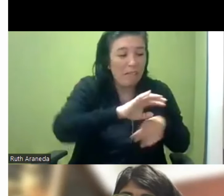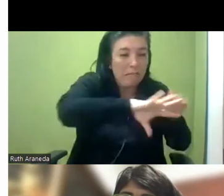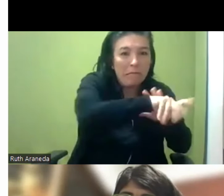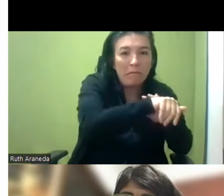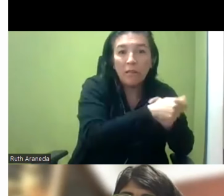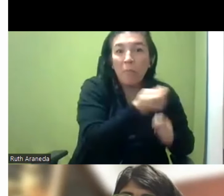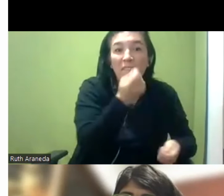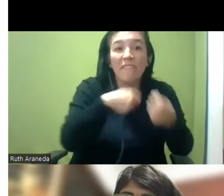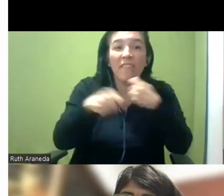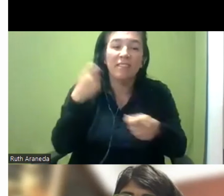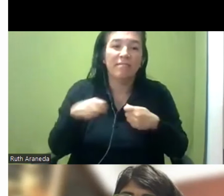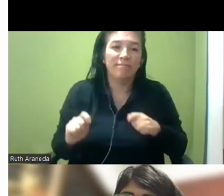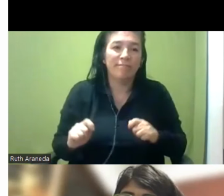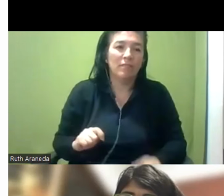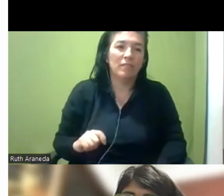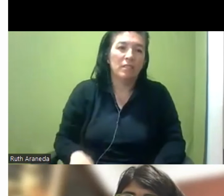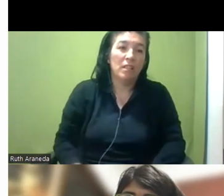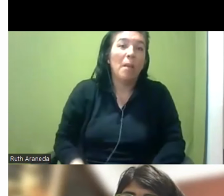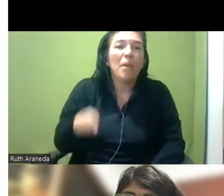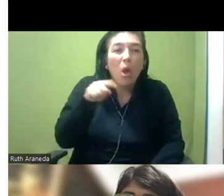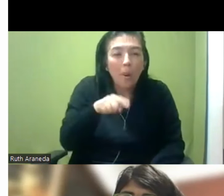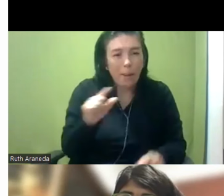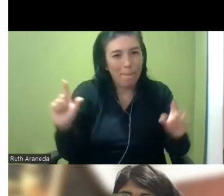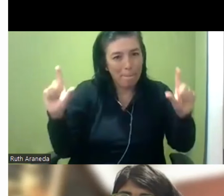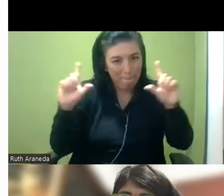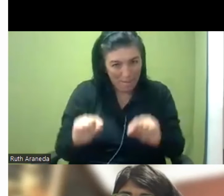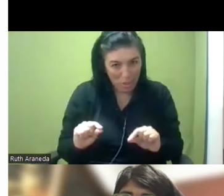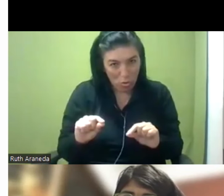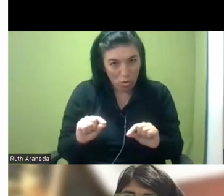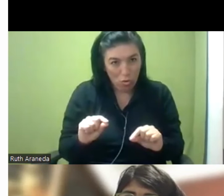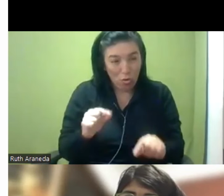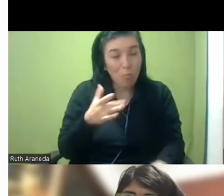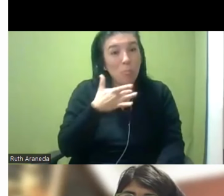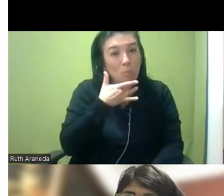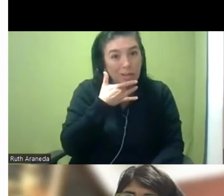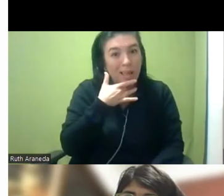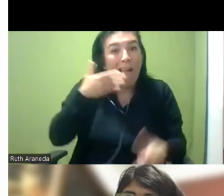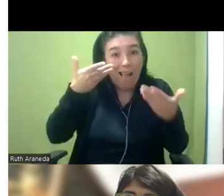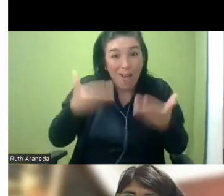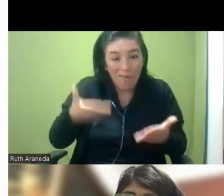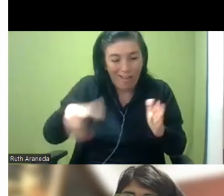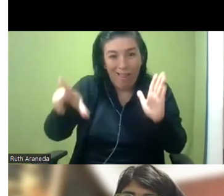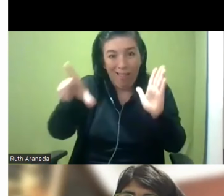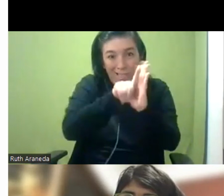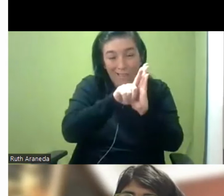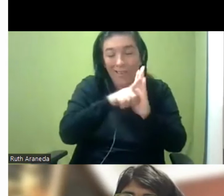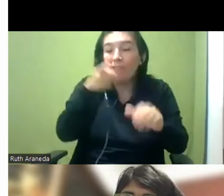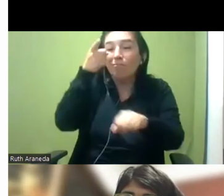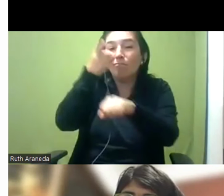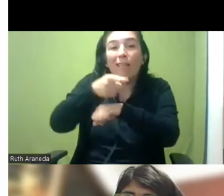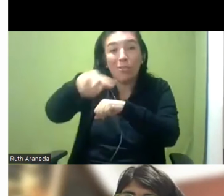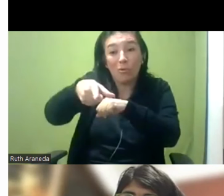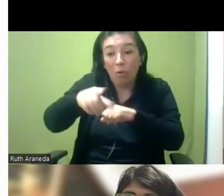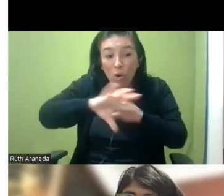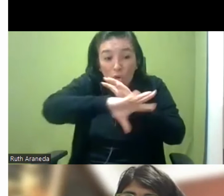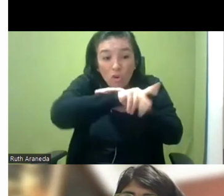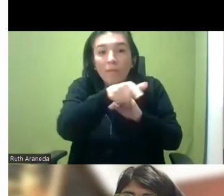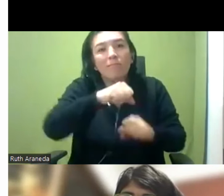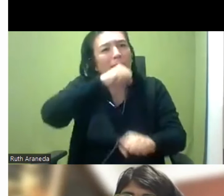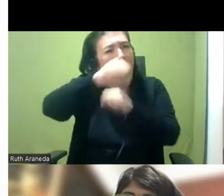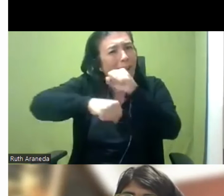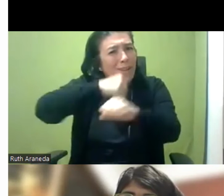forma escala. muy limitada, porque Porque se arriesgan a apenas, años de cárcel, ya, afortunadamente.